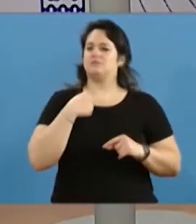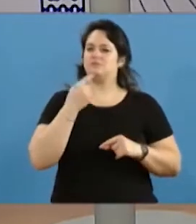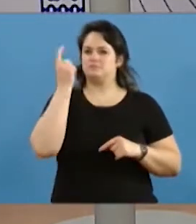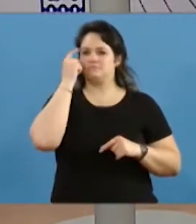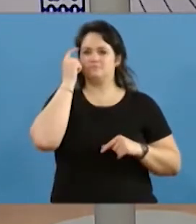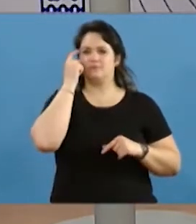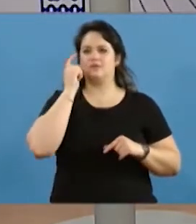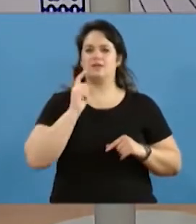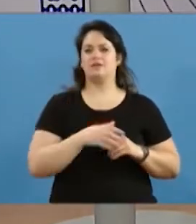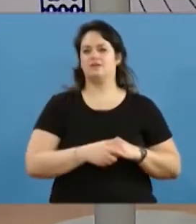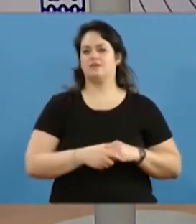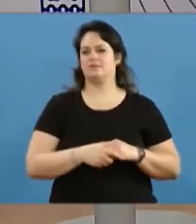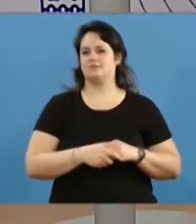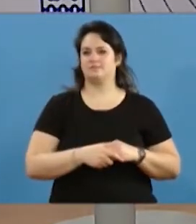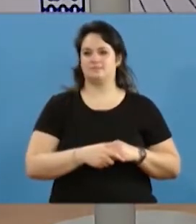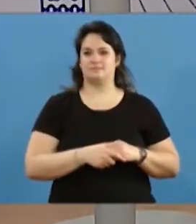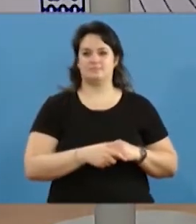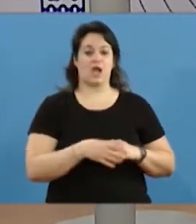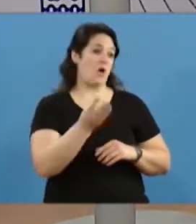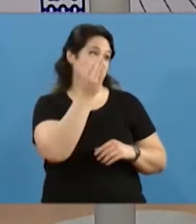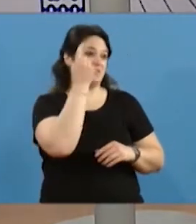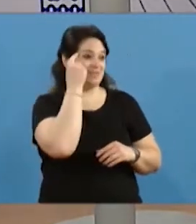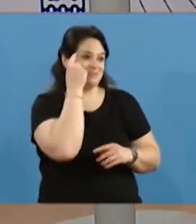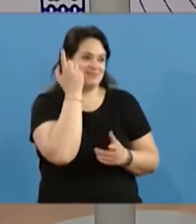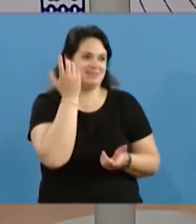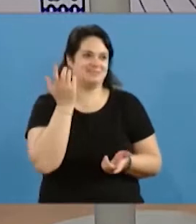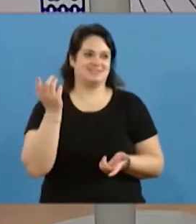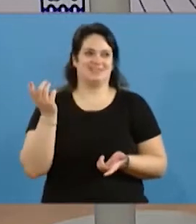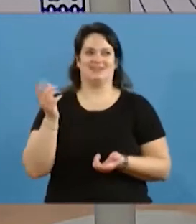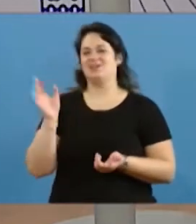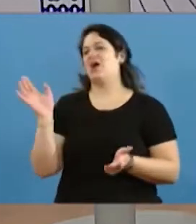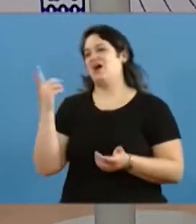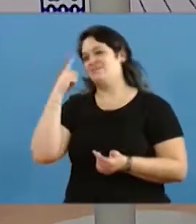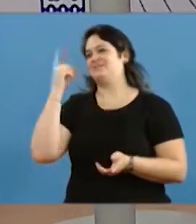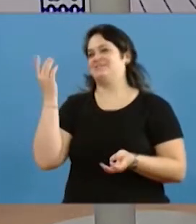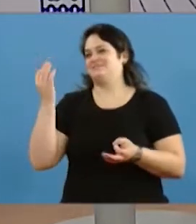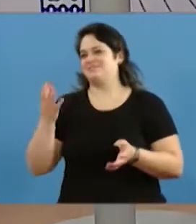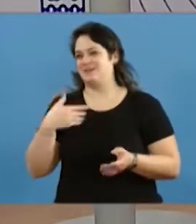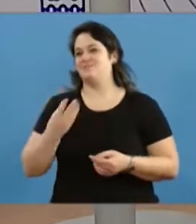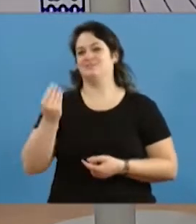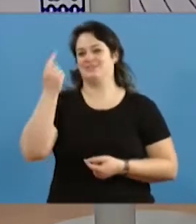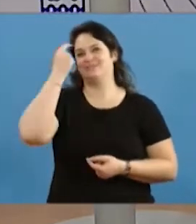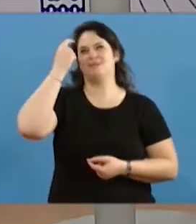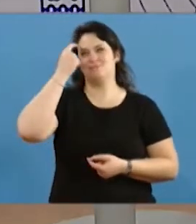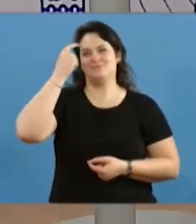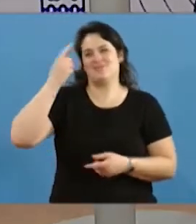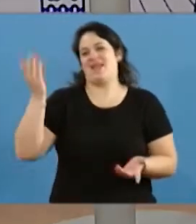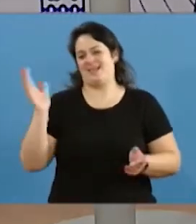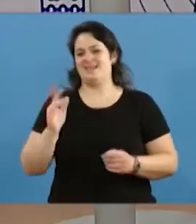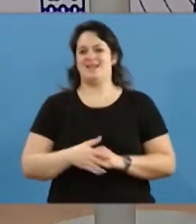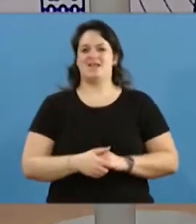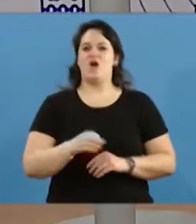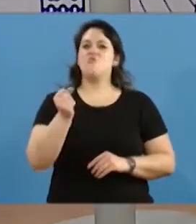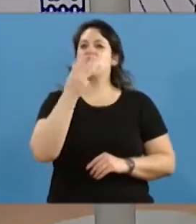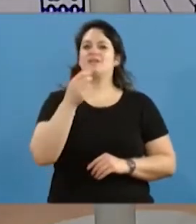a pensar? Muchas veces pienso. ¿Cuántas? No, algo puntual. Oh, menos mal que pensamos muchas veces.